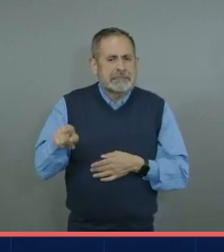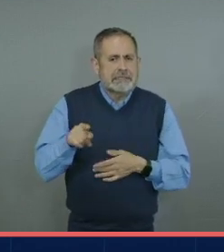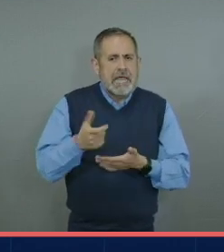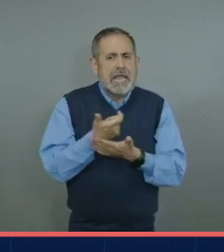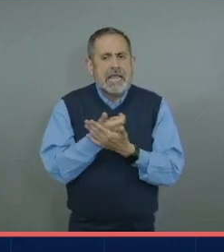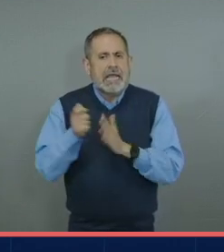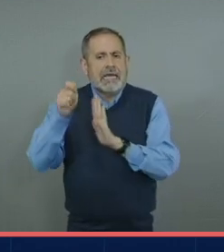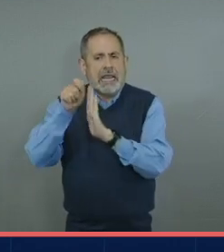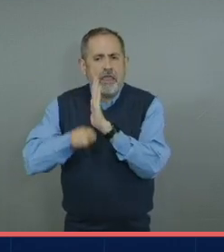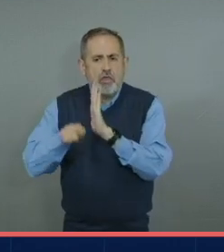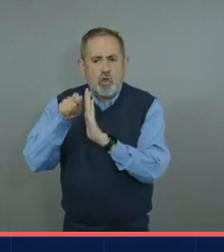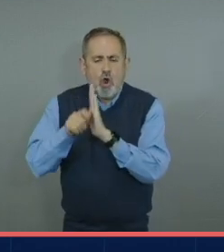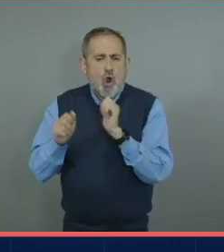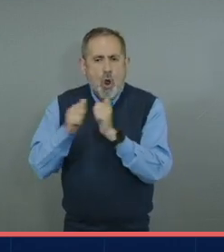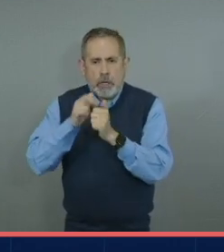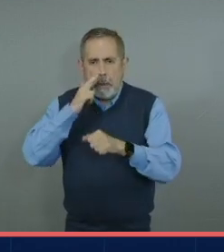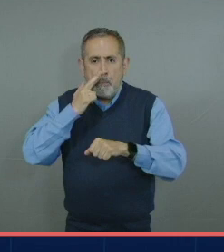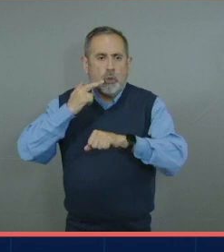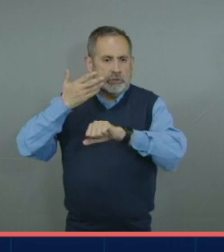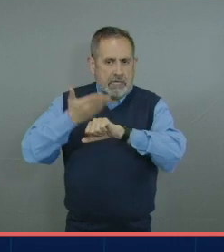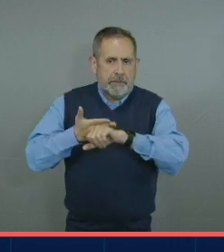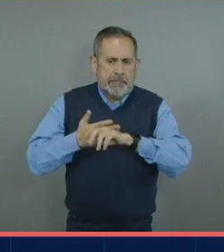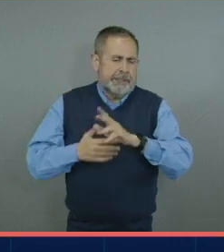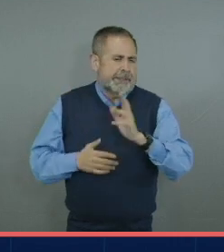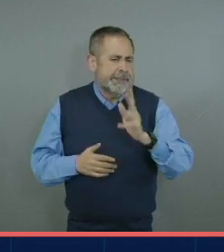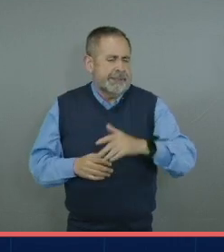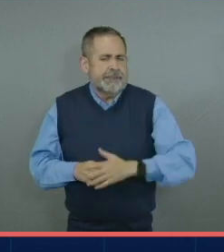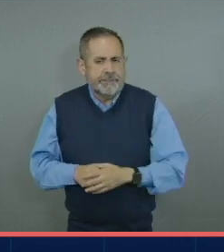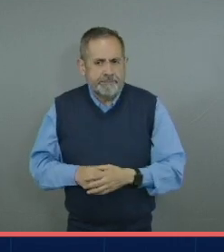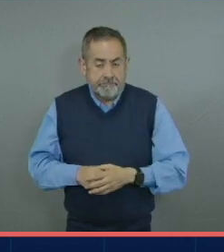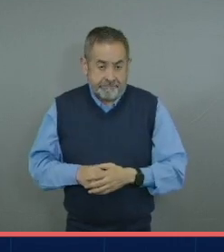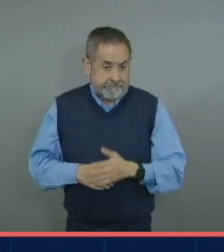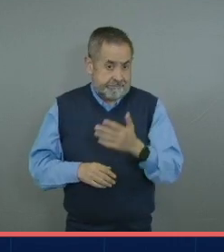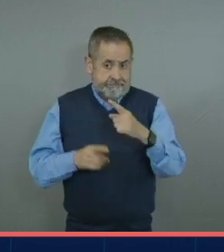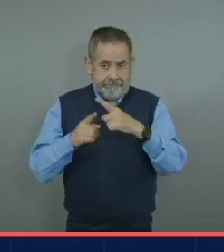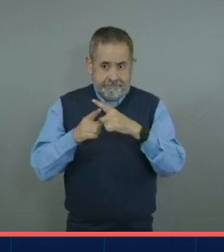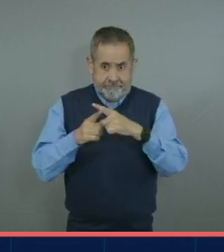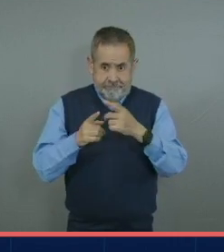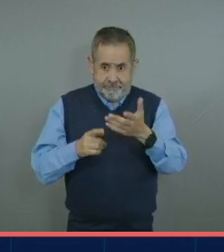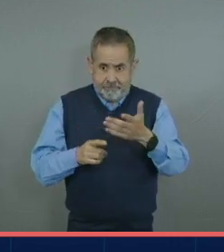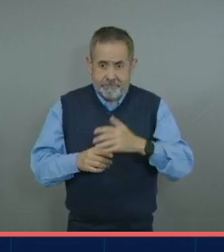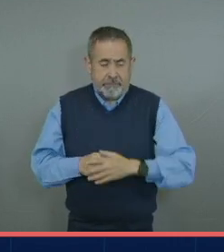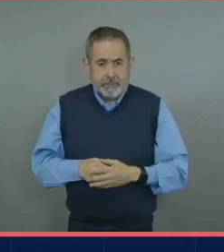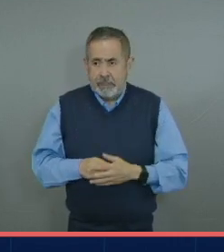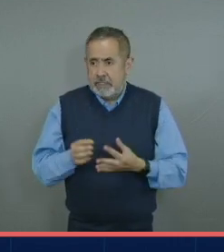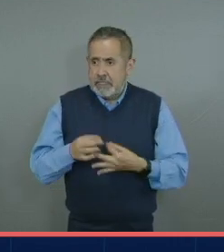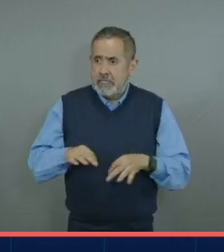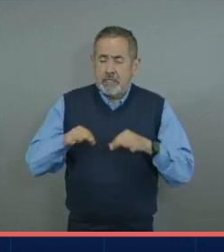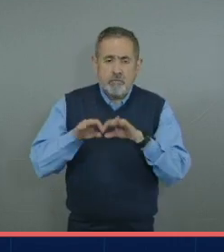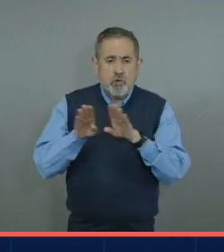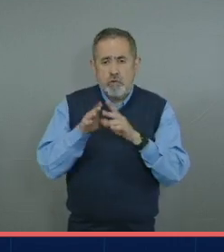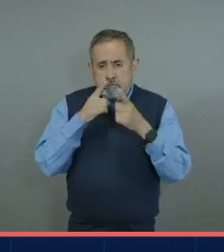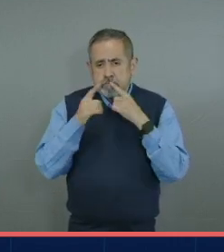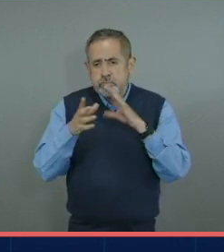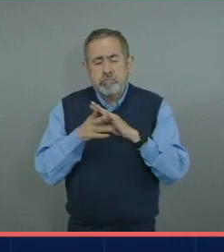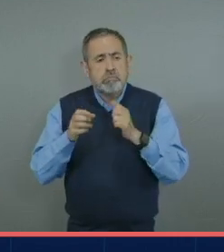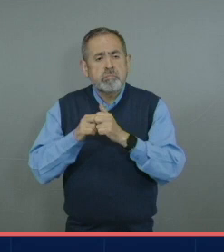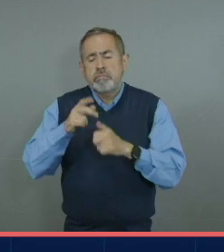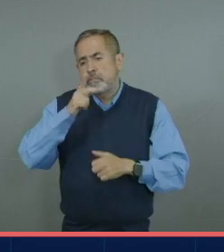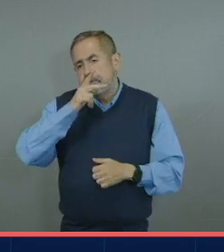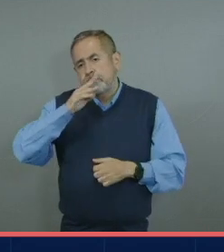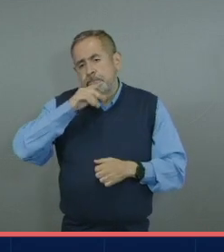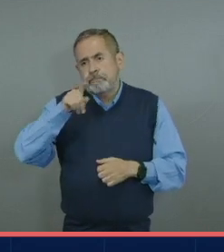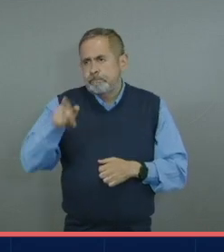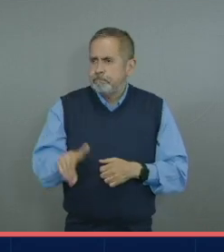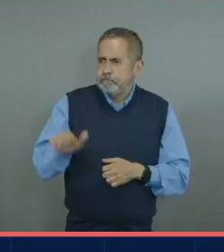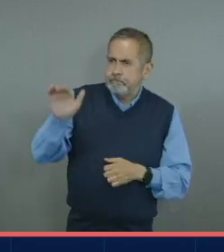manera responsable. La tarjeta de crédito, hoy tienes tarea. Hoy tienes una tarea impresionante. Cuando veas a tus papis